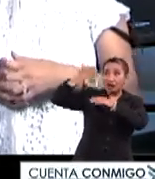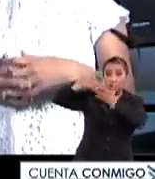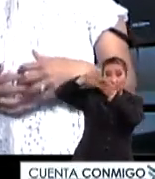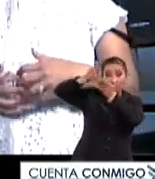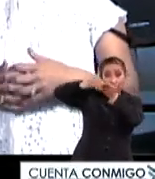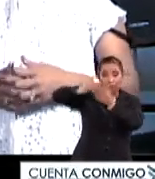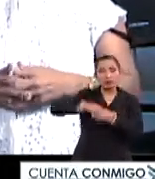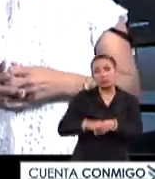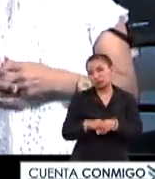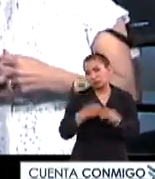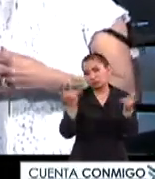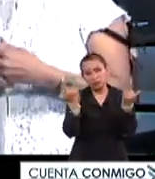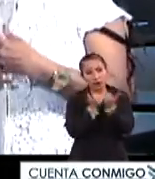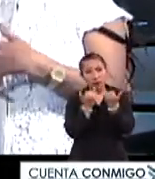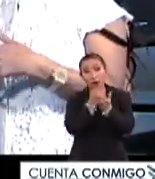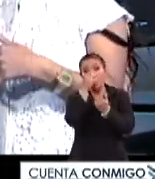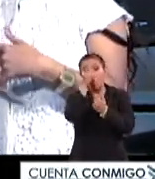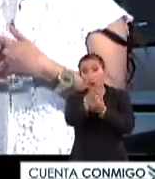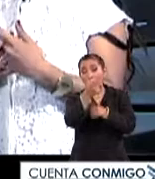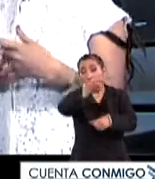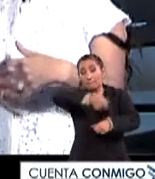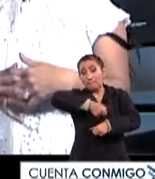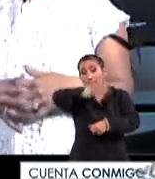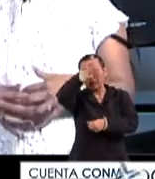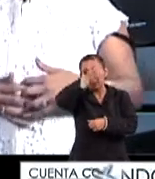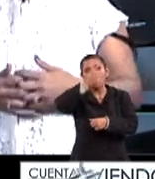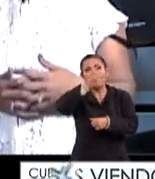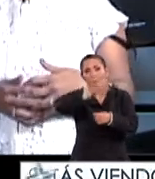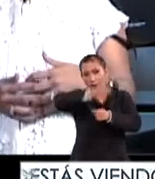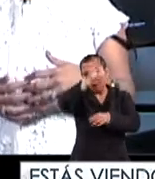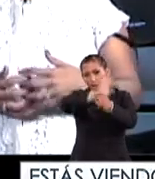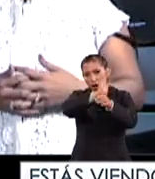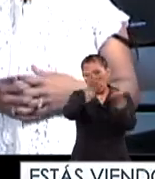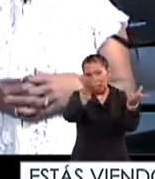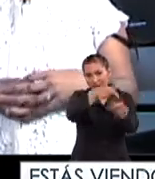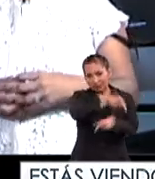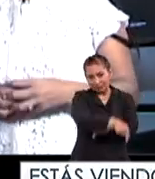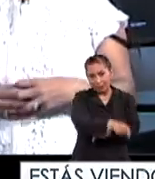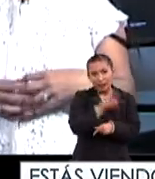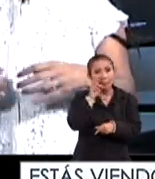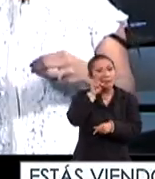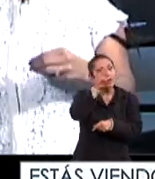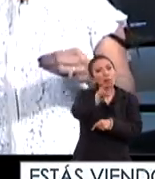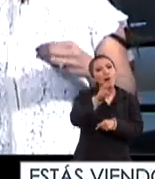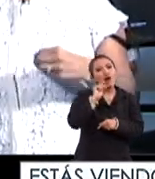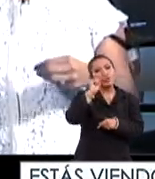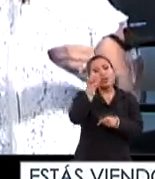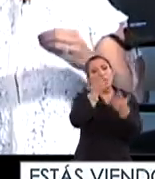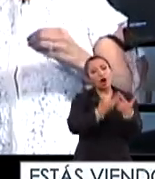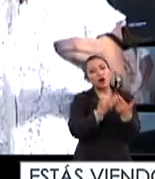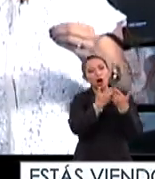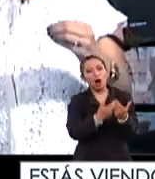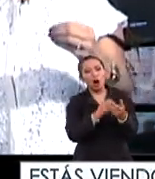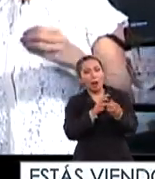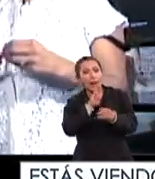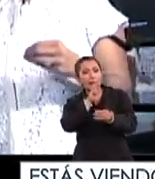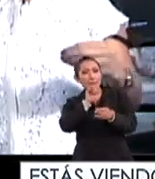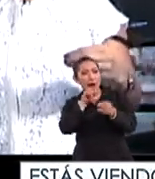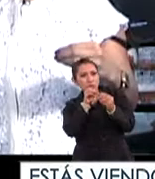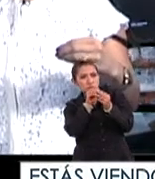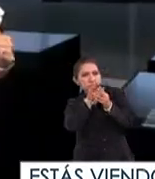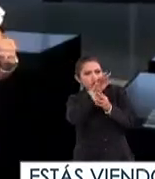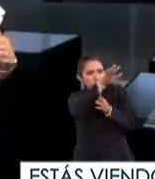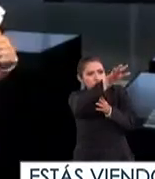pinturas? Sí, igual una de sus primeras, y en sus primeras películas también lo vemos, esta tecnología del back projection en